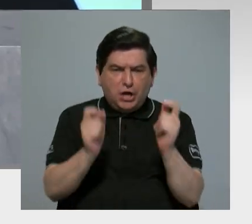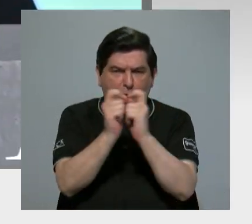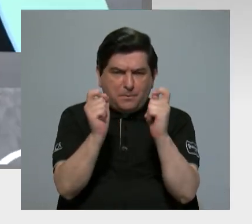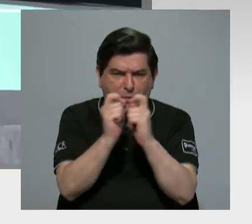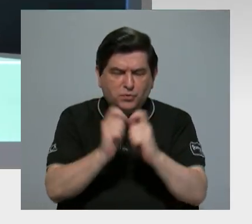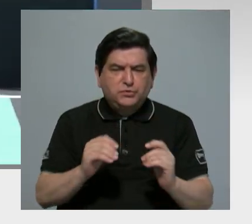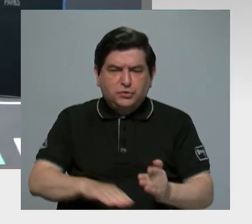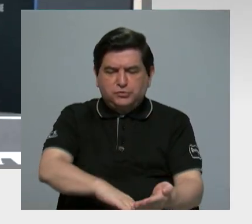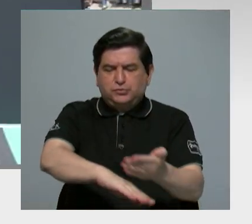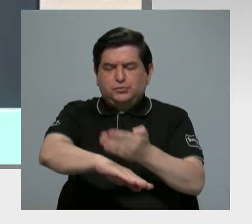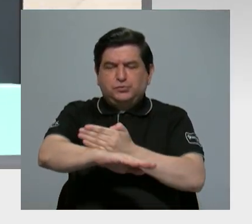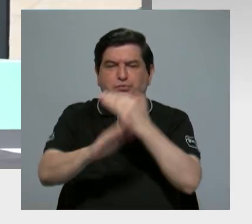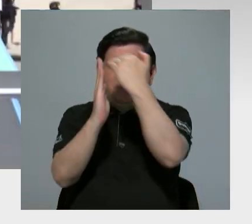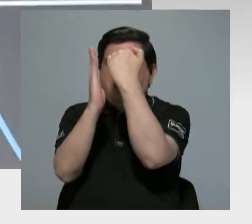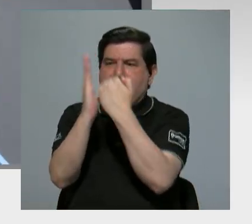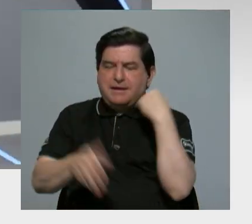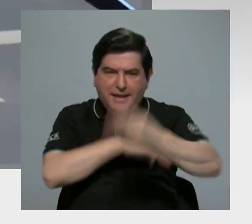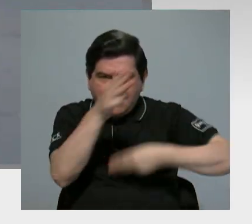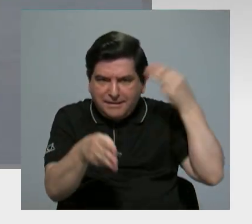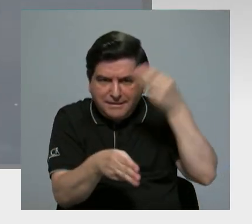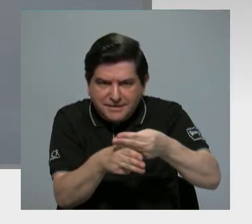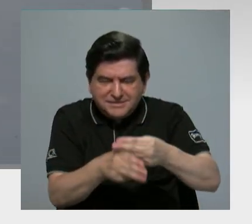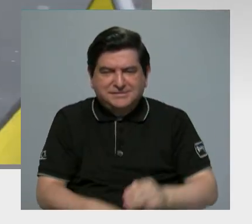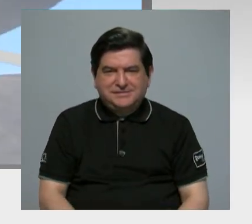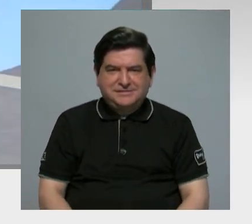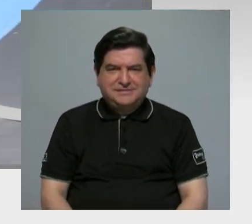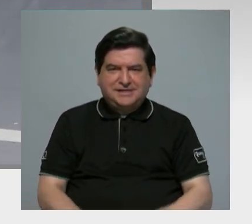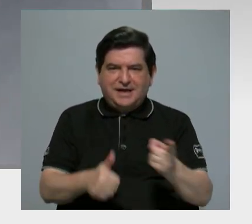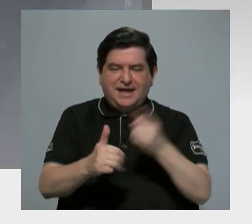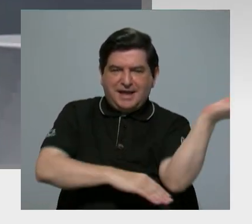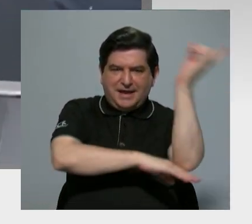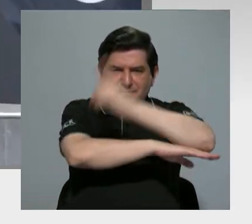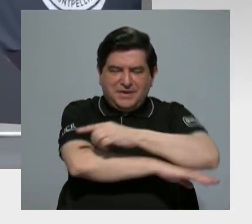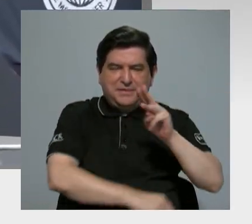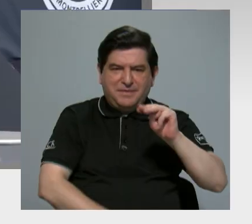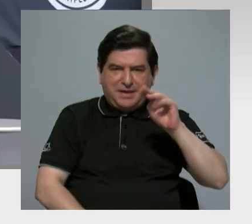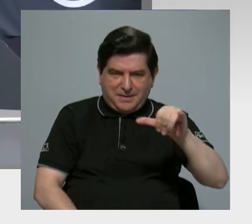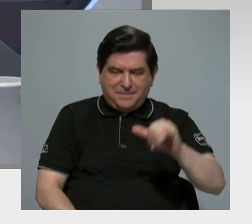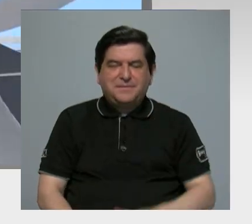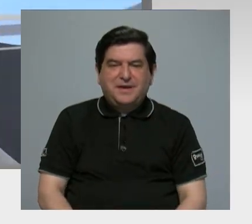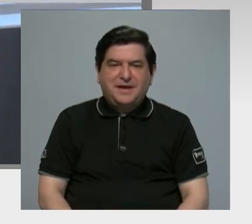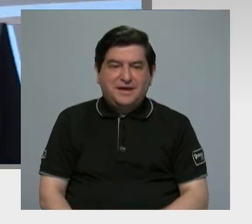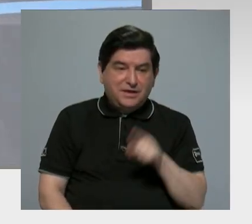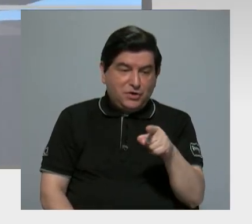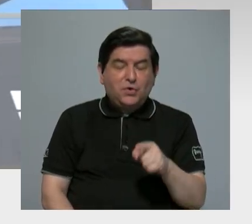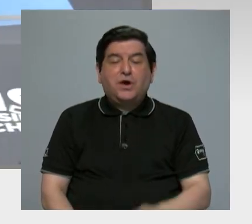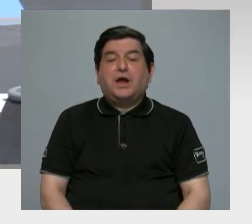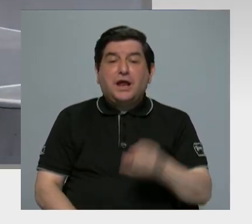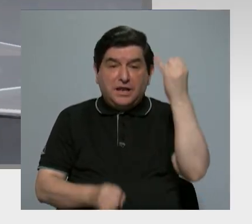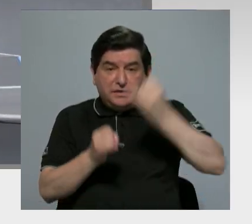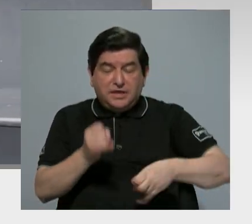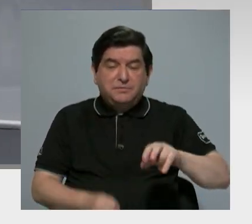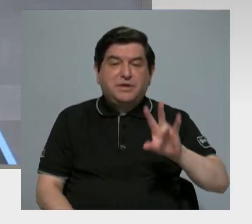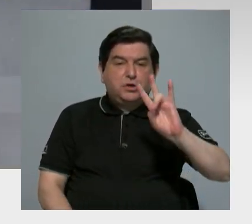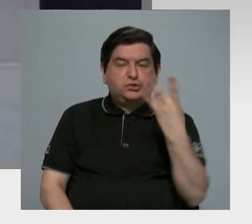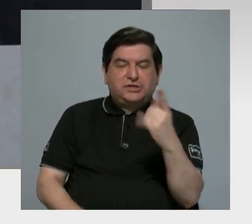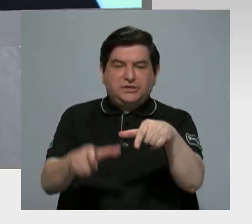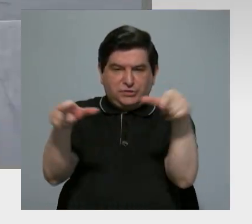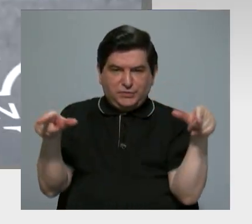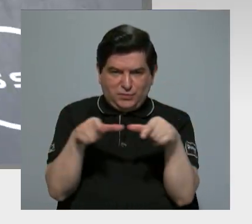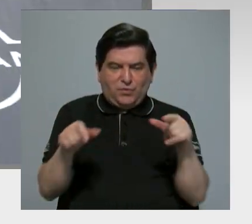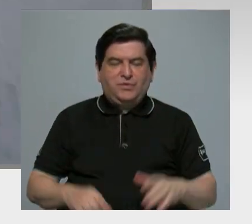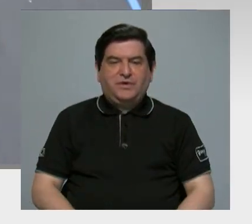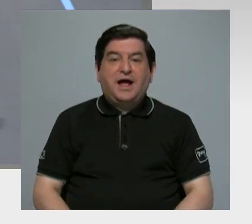sumando puntos para escalar en el ranking mundial. Durante la primera fecha, en mayo, el nacional había culminado en la